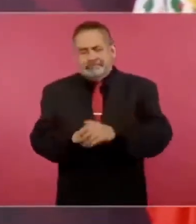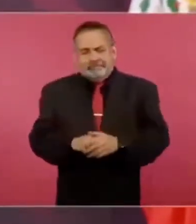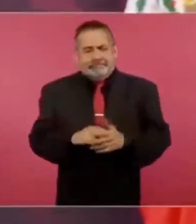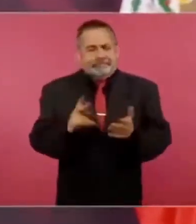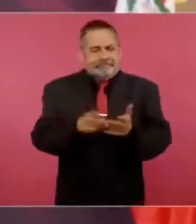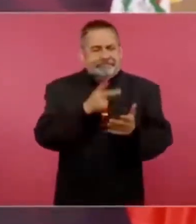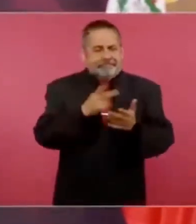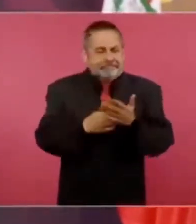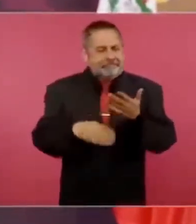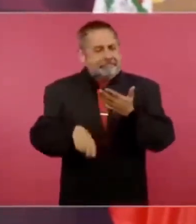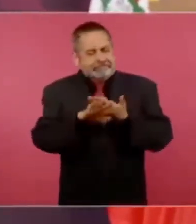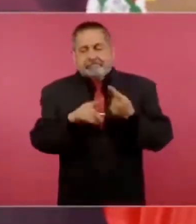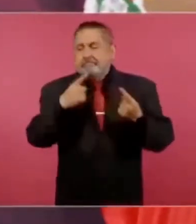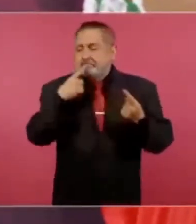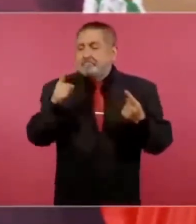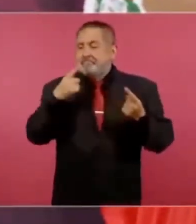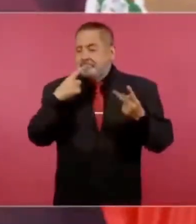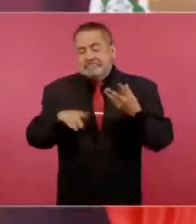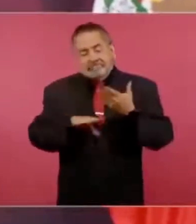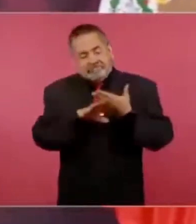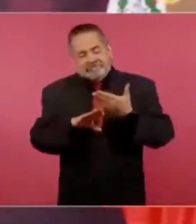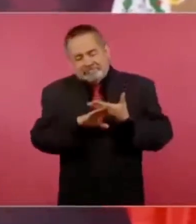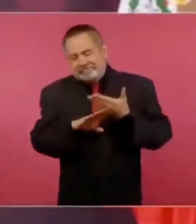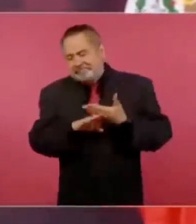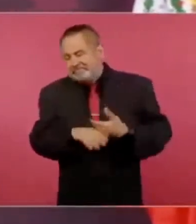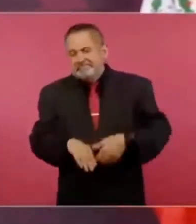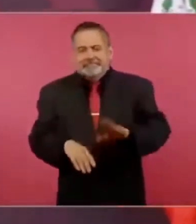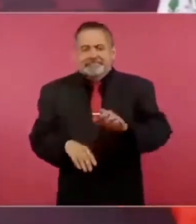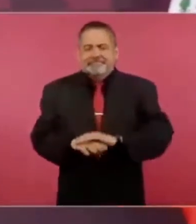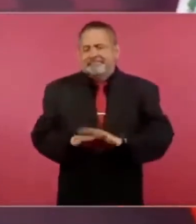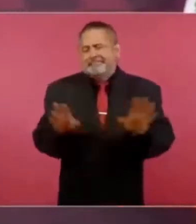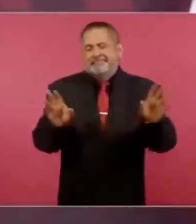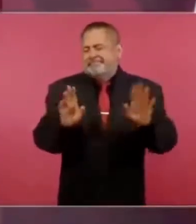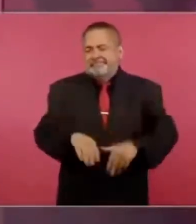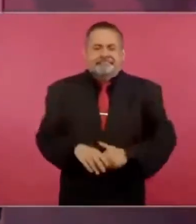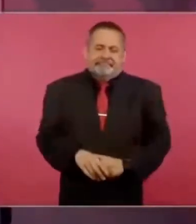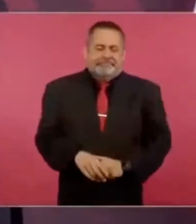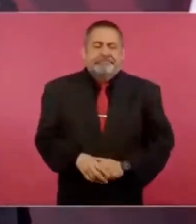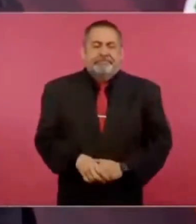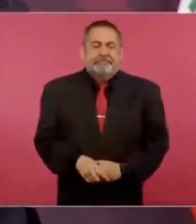otra, denuncias sobre esto, denuncias sobre eso. No,